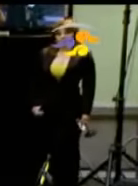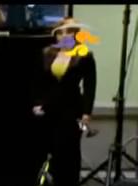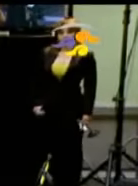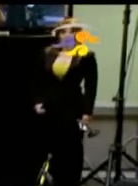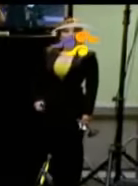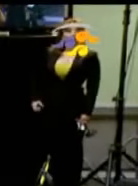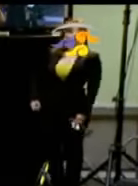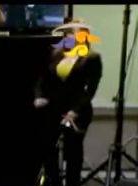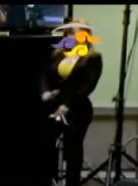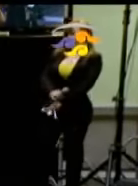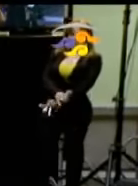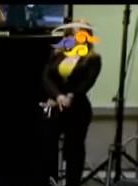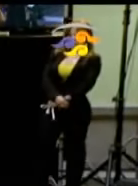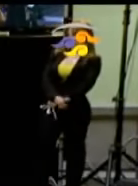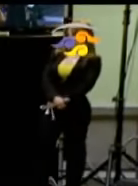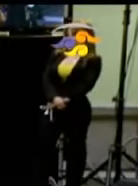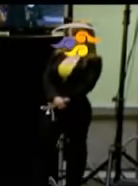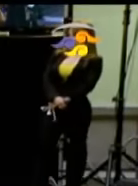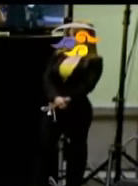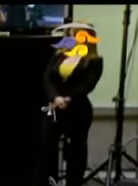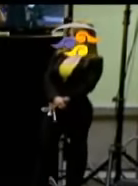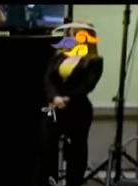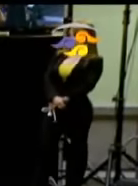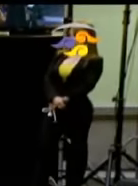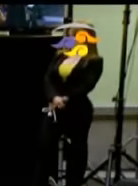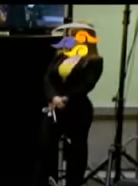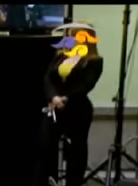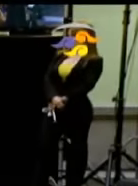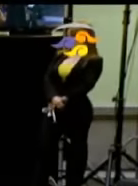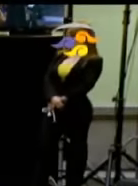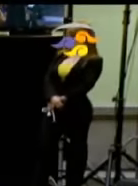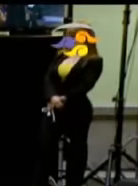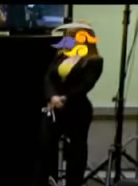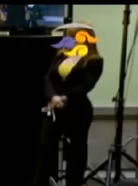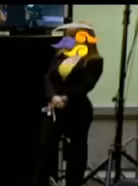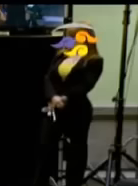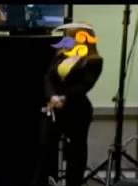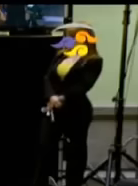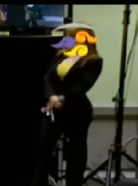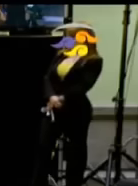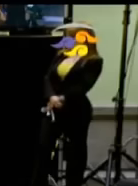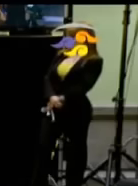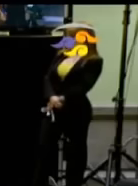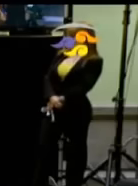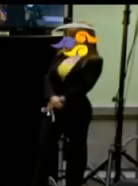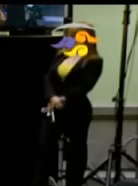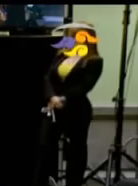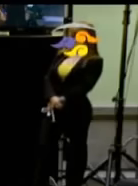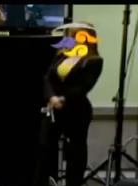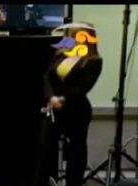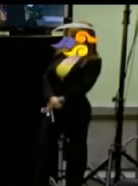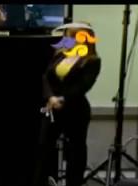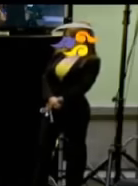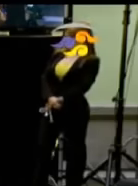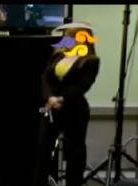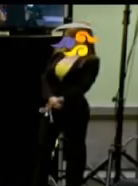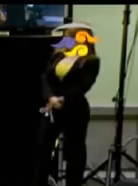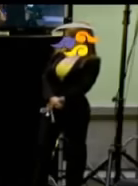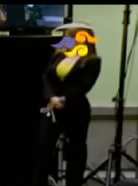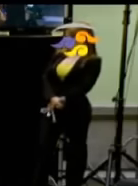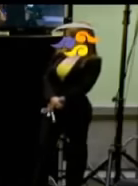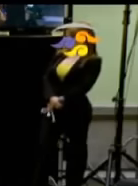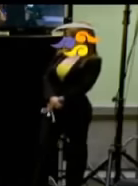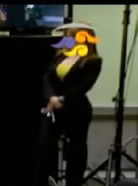el proyecto México alrededor del mundo para la construcción de una sede internacional de embajadas en nuestro